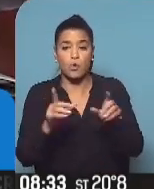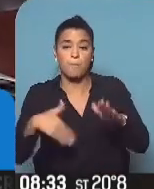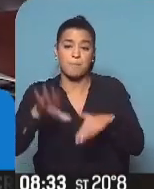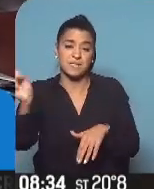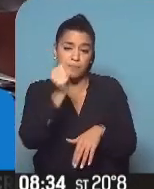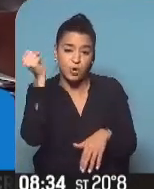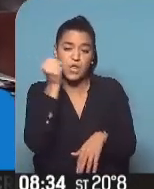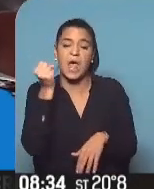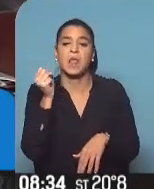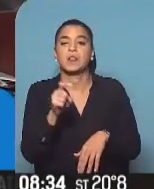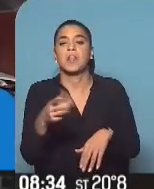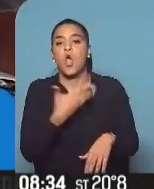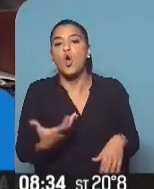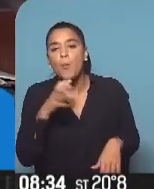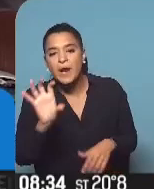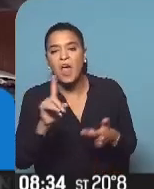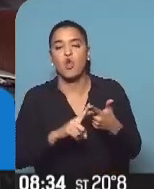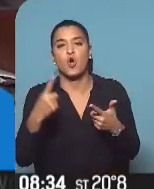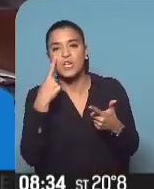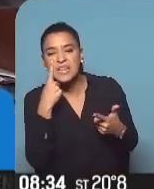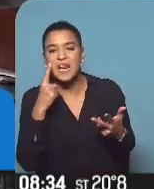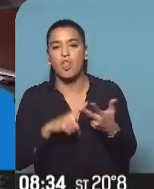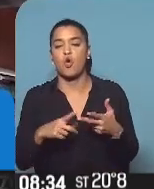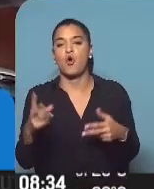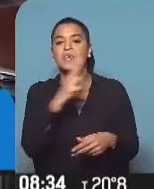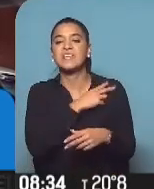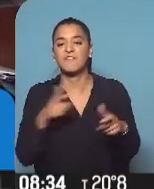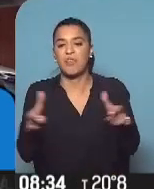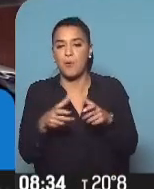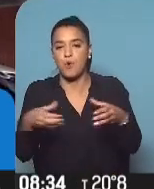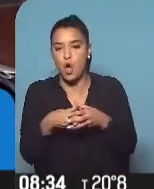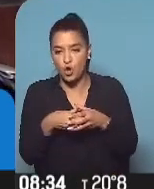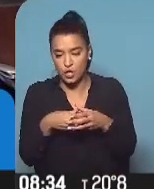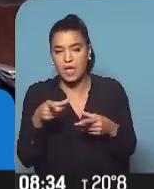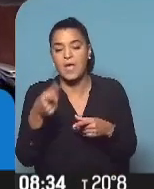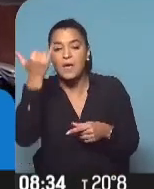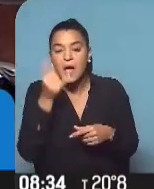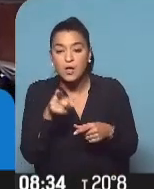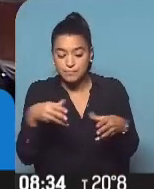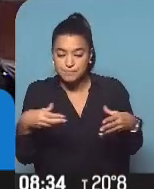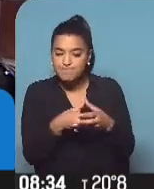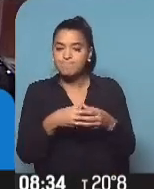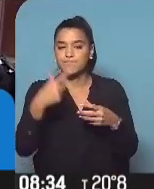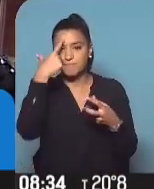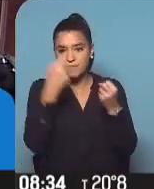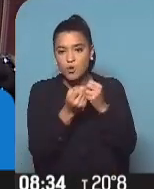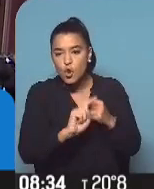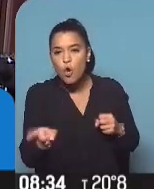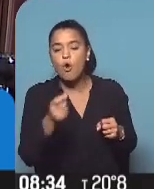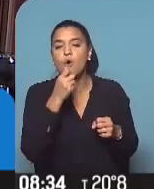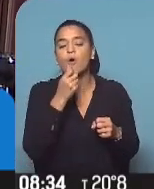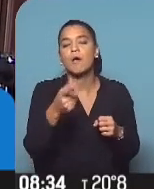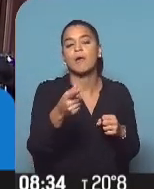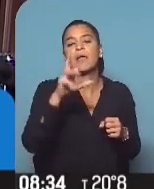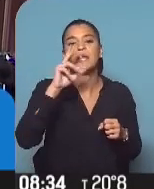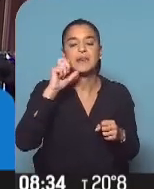tienen poder territorial, gobernadores, intendentes o jefes de bloque. Hay un sector que venía planteando disidencias, Ricardo Alfonsín,